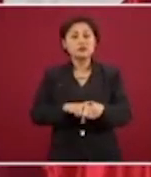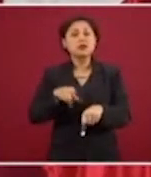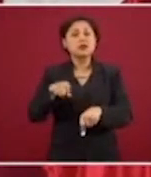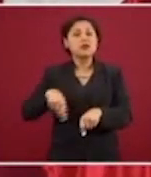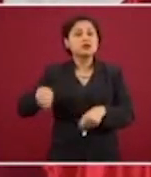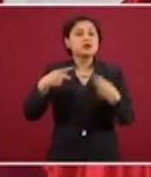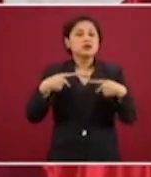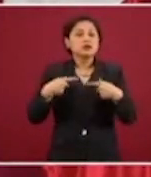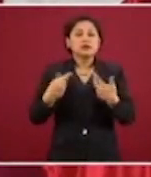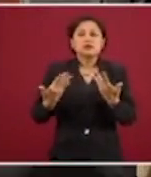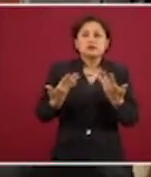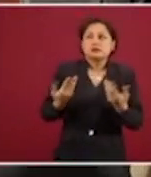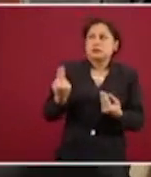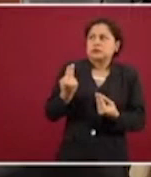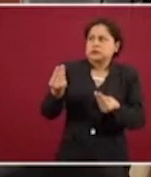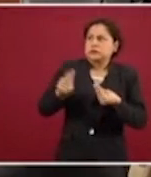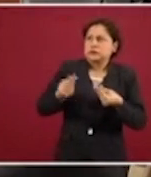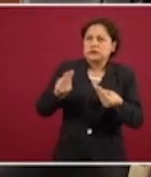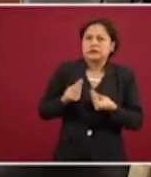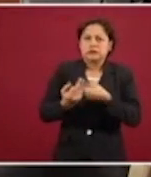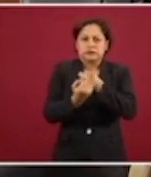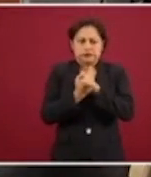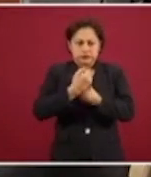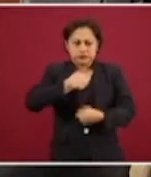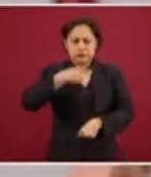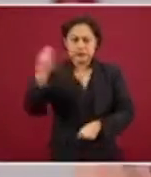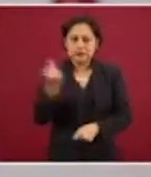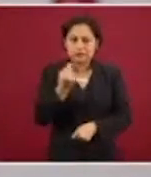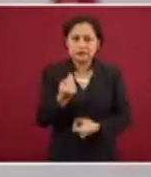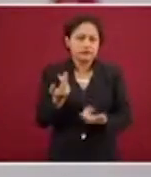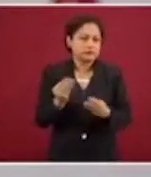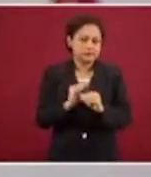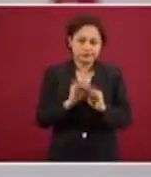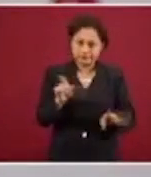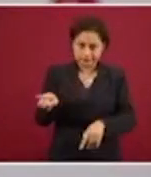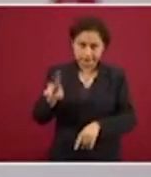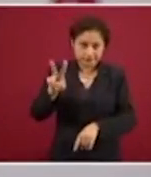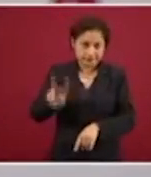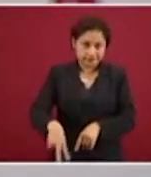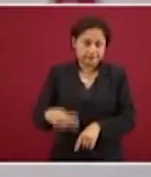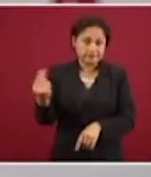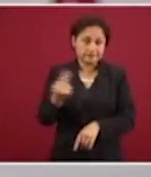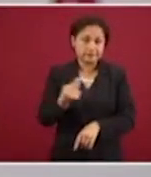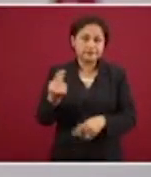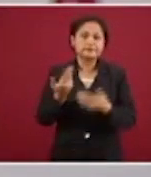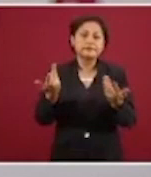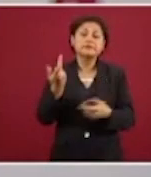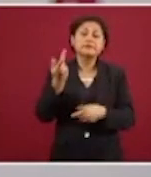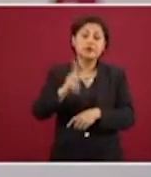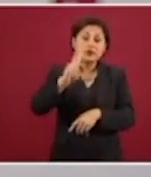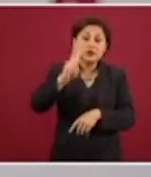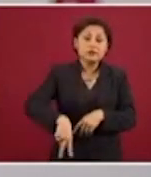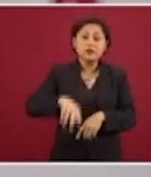la necesidad de tener esos equipos. Y dijimos con perfecto realismo, es un reto enorme conseguir estos equipos en el